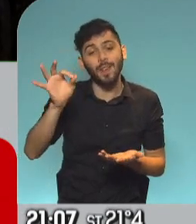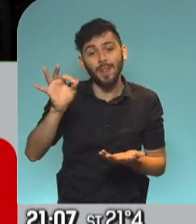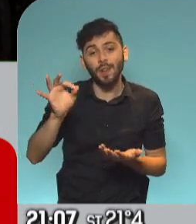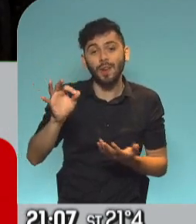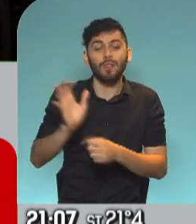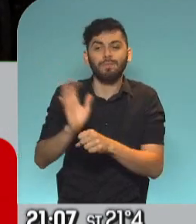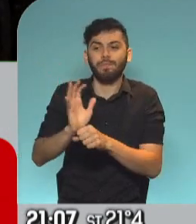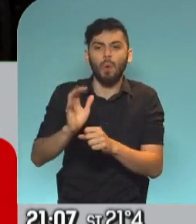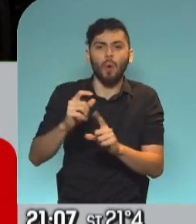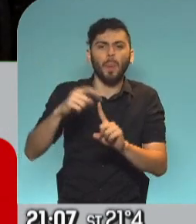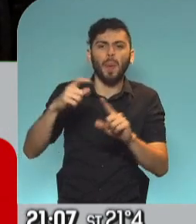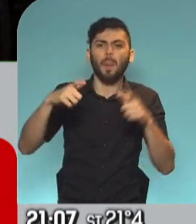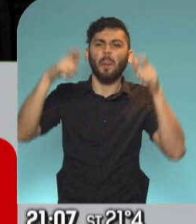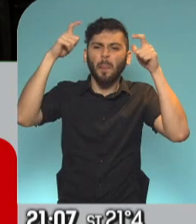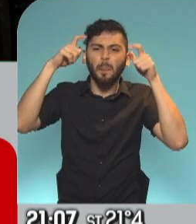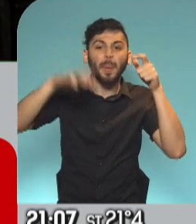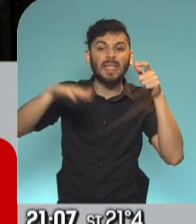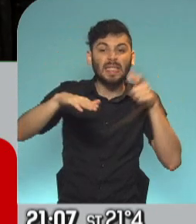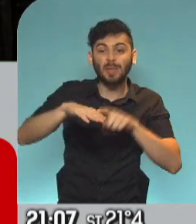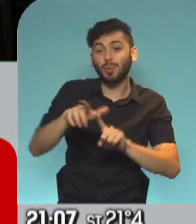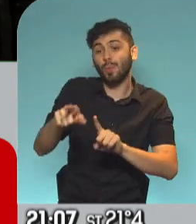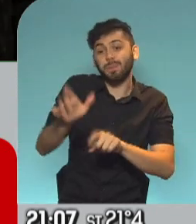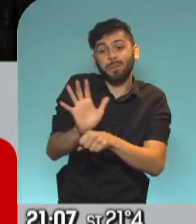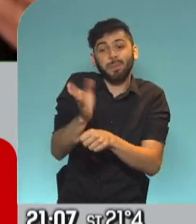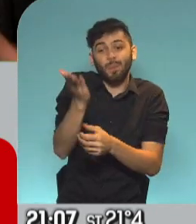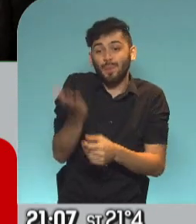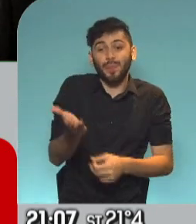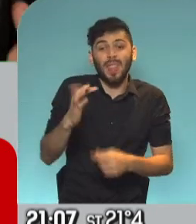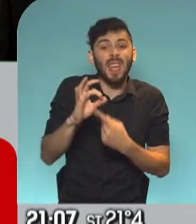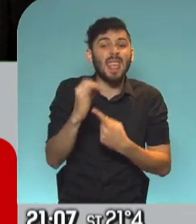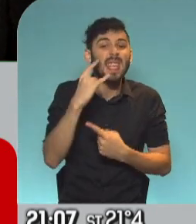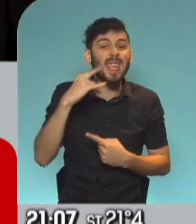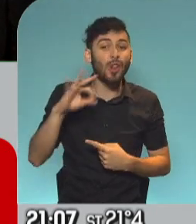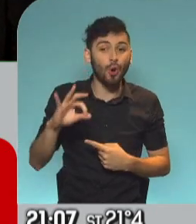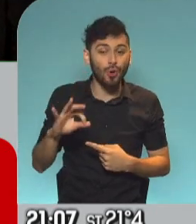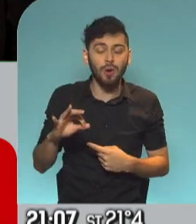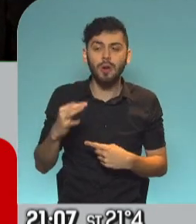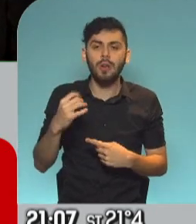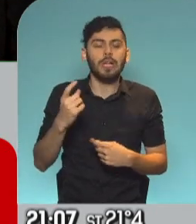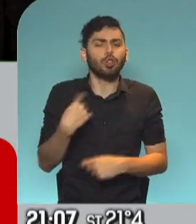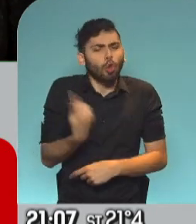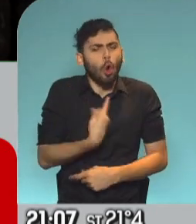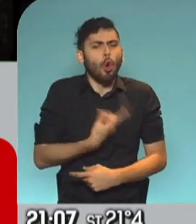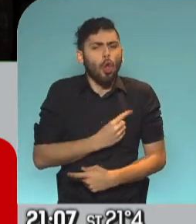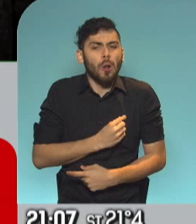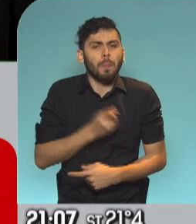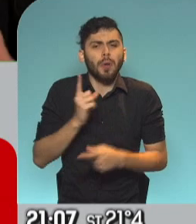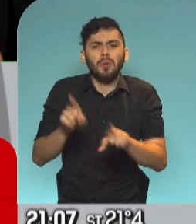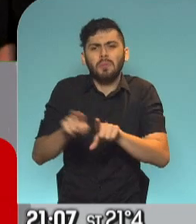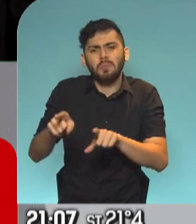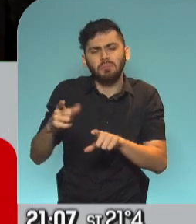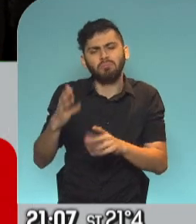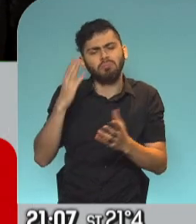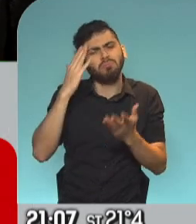Principito. Todos con mucho dolor, pero recordando y rescatando lo que significó, como decías, Diana,